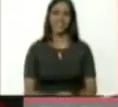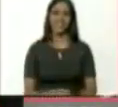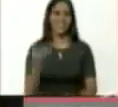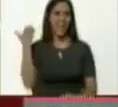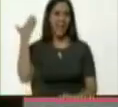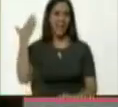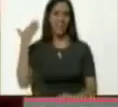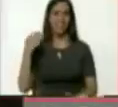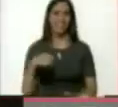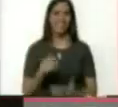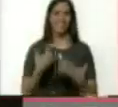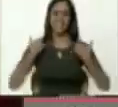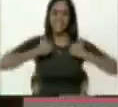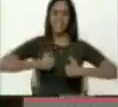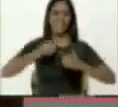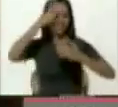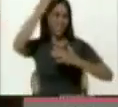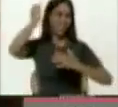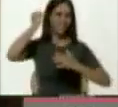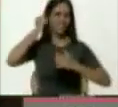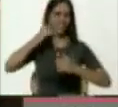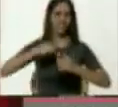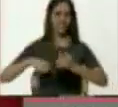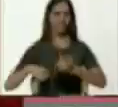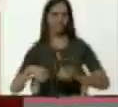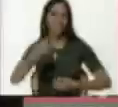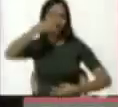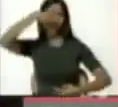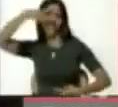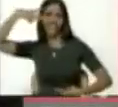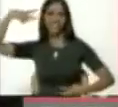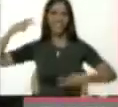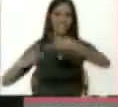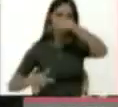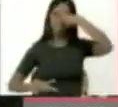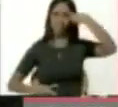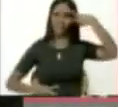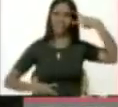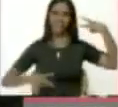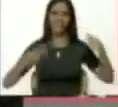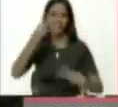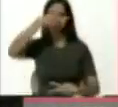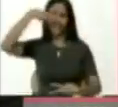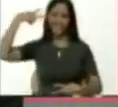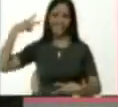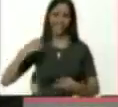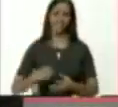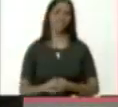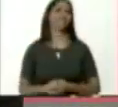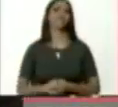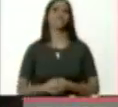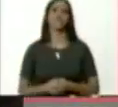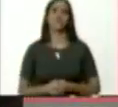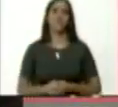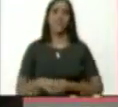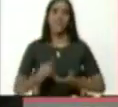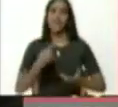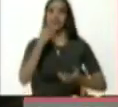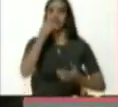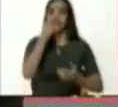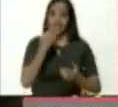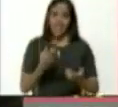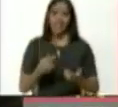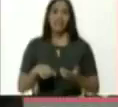Y se vestía de negro John Travolta. Mira, rabo de cochino, pata de cochino, ojo